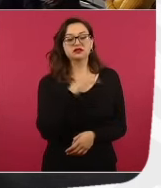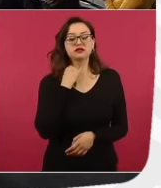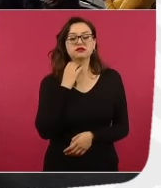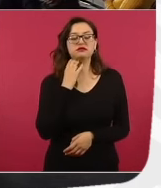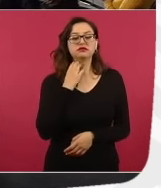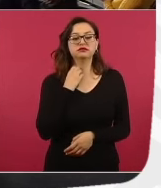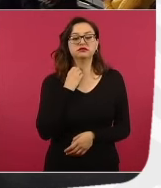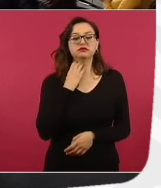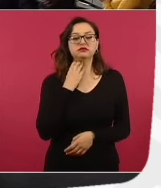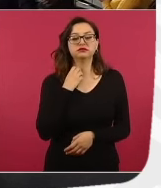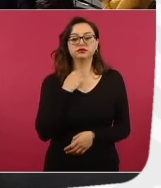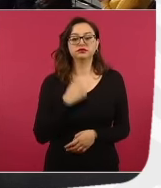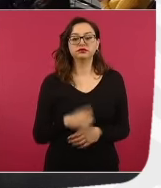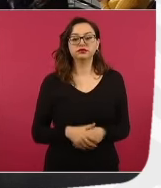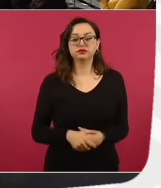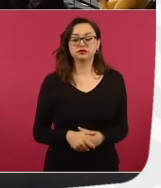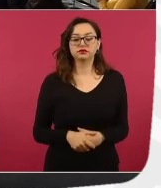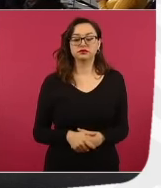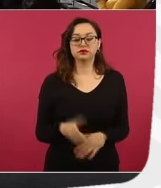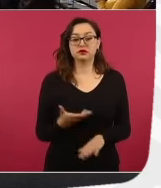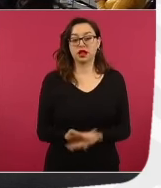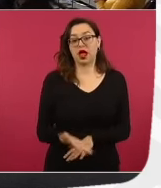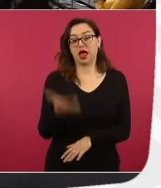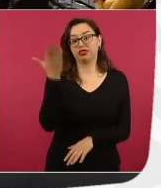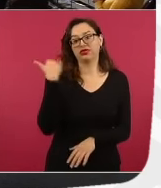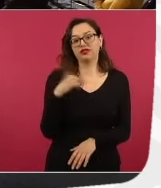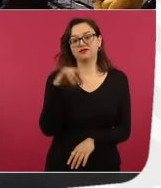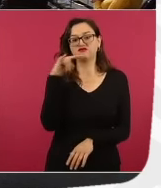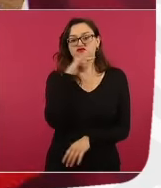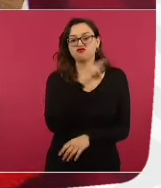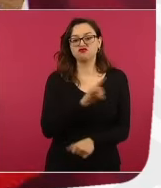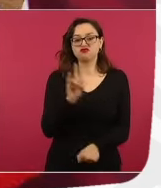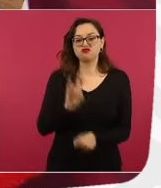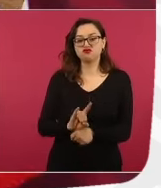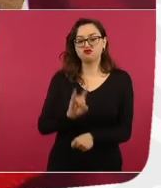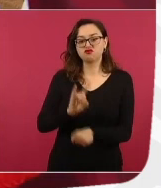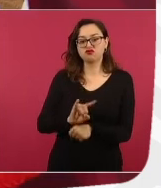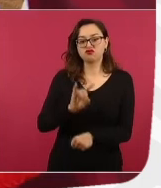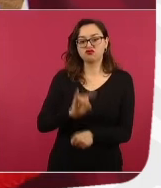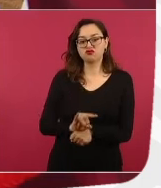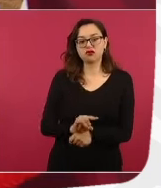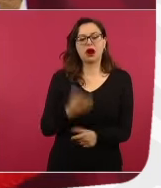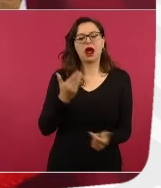simulaban mucho y ahora